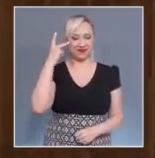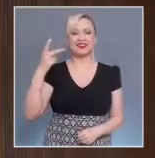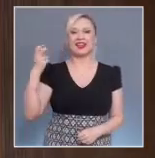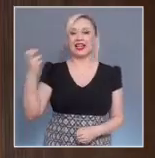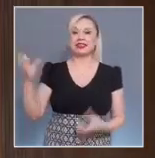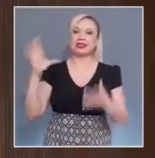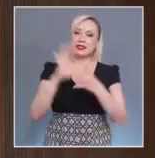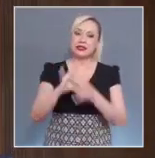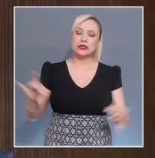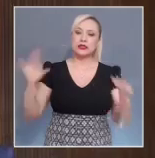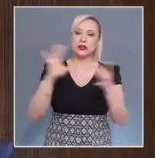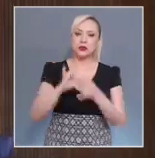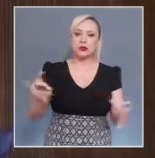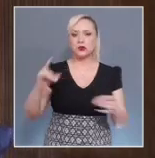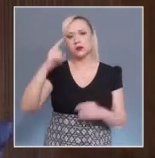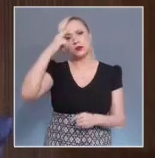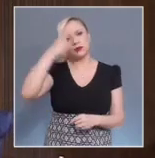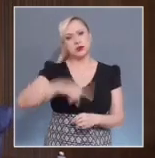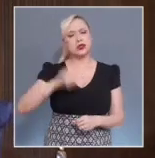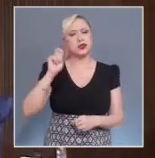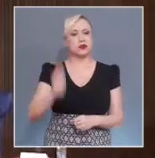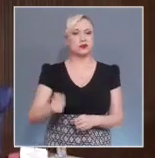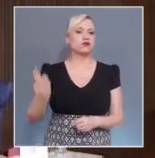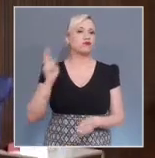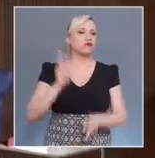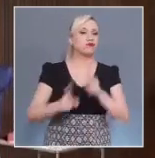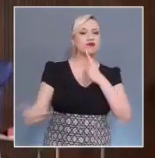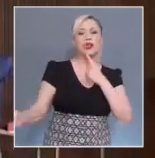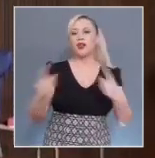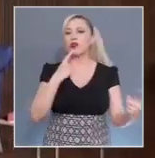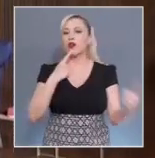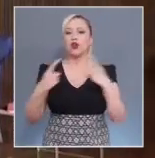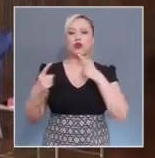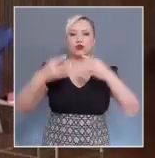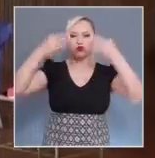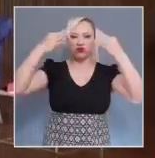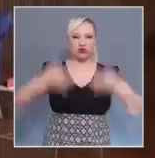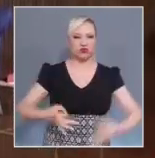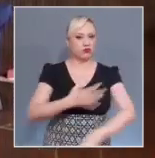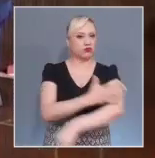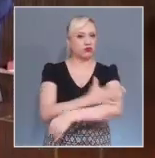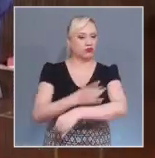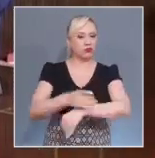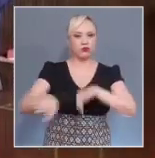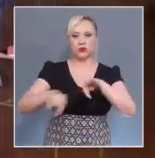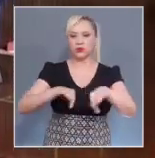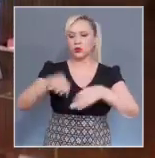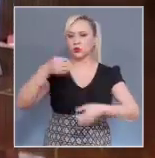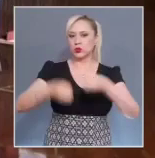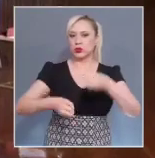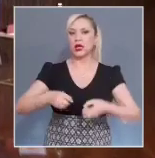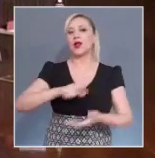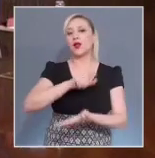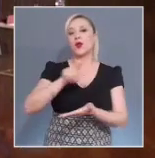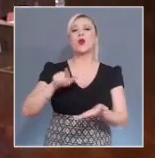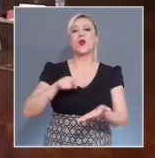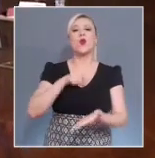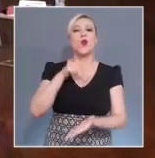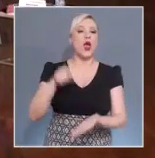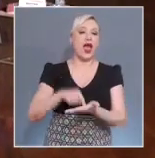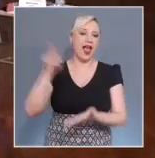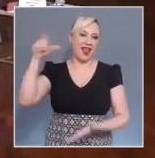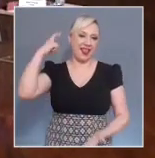Federal, al participar en los diálogos sobre ética judicial que se realizaron en el Teatro de la República en la ciudad de